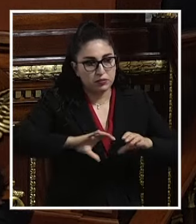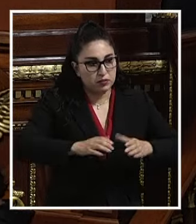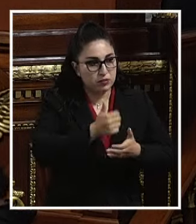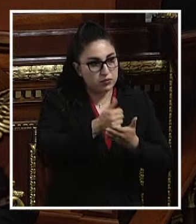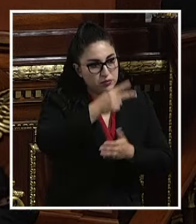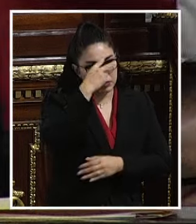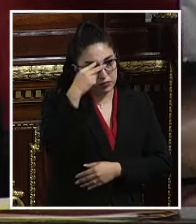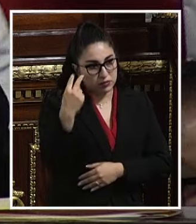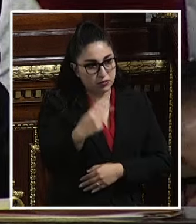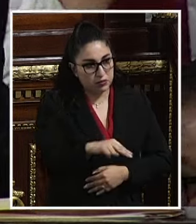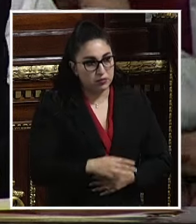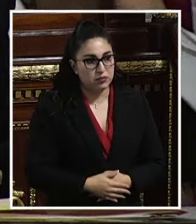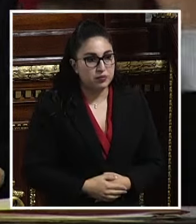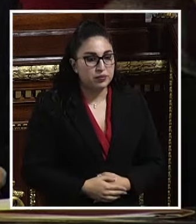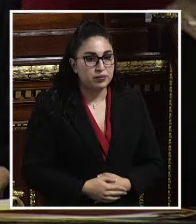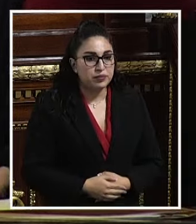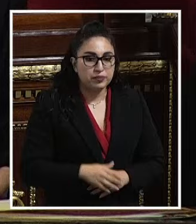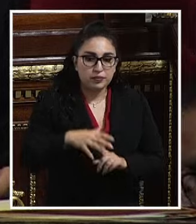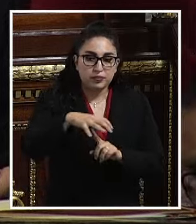México.